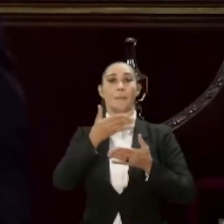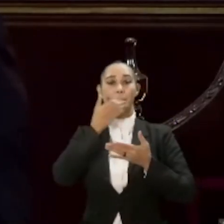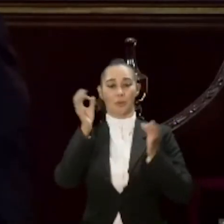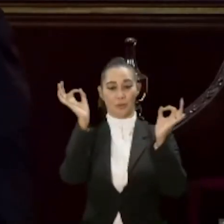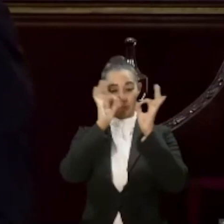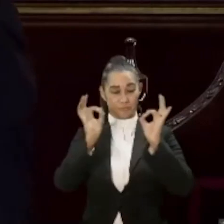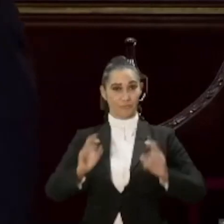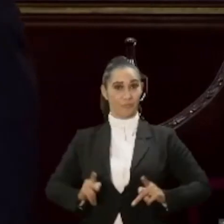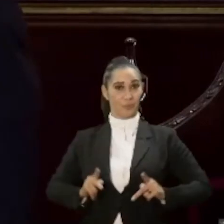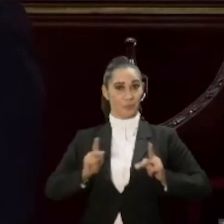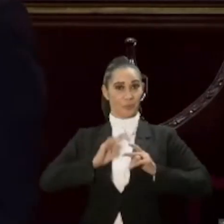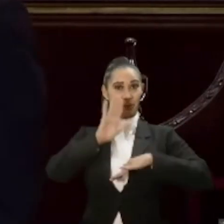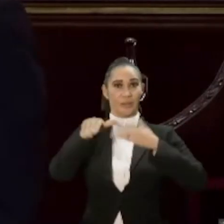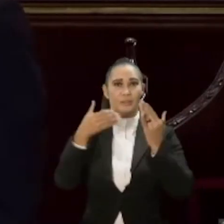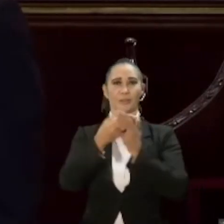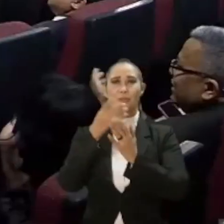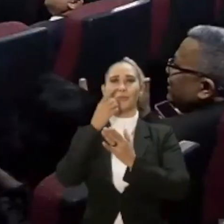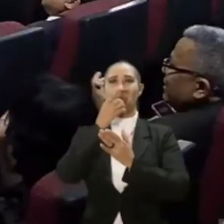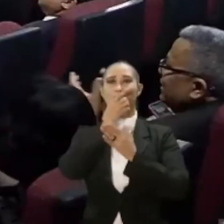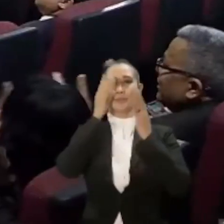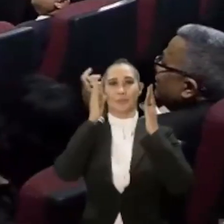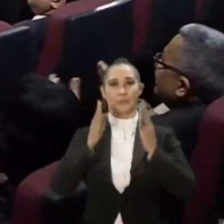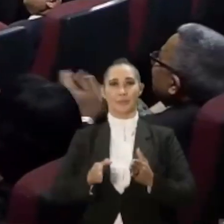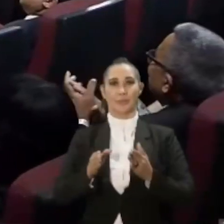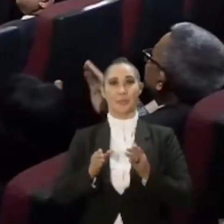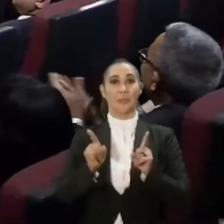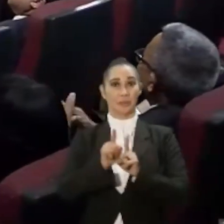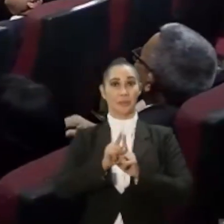los ciudadanos y de la República Dominicana.